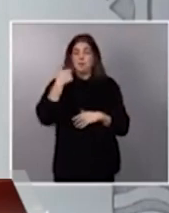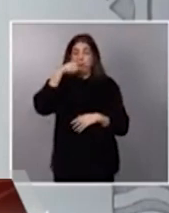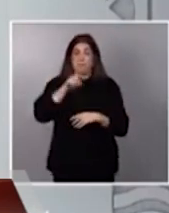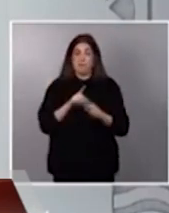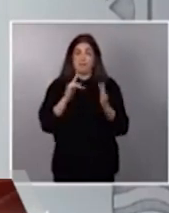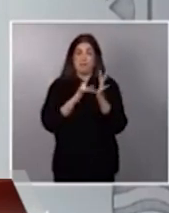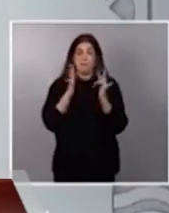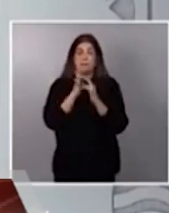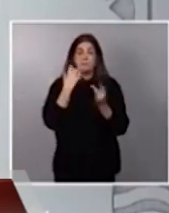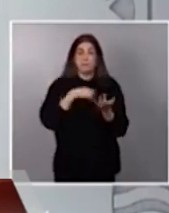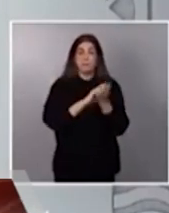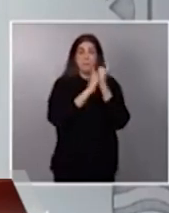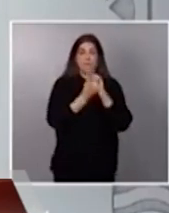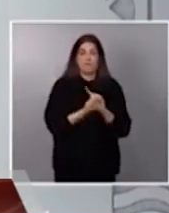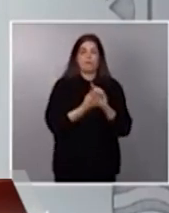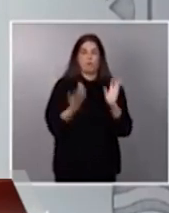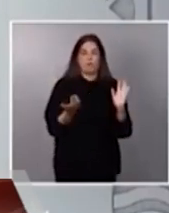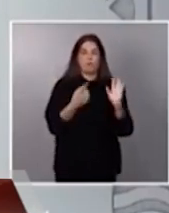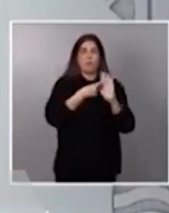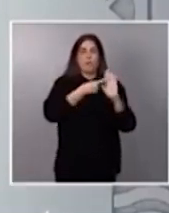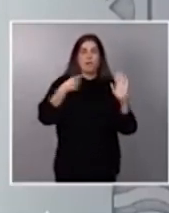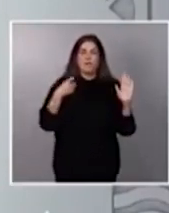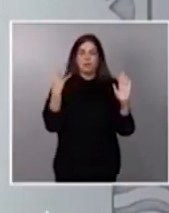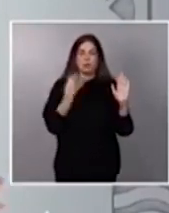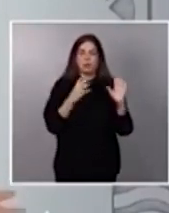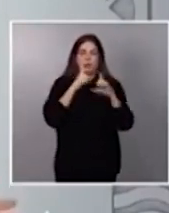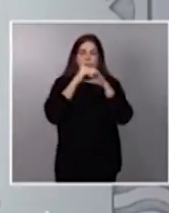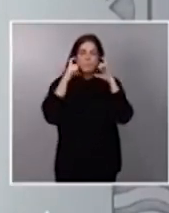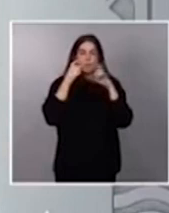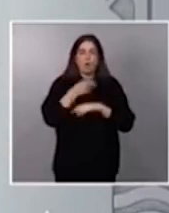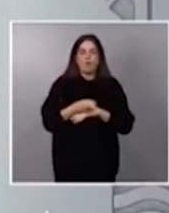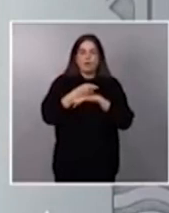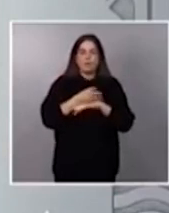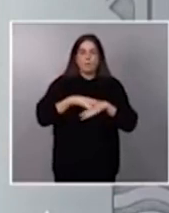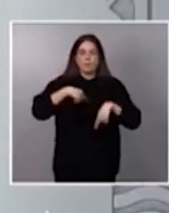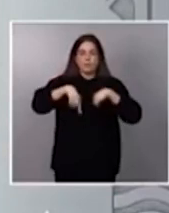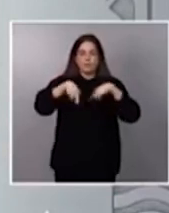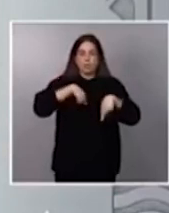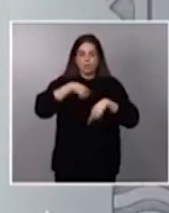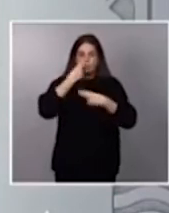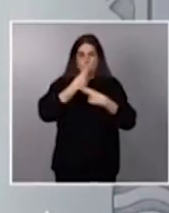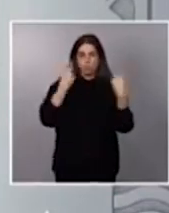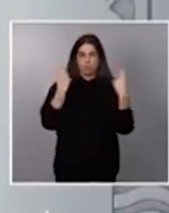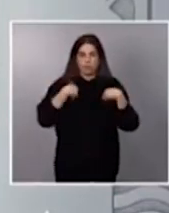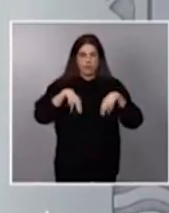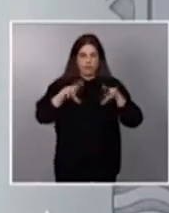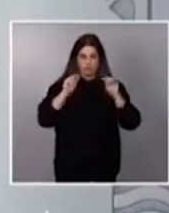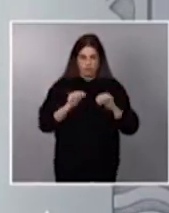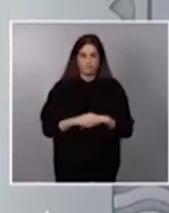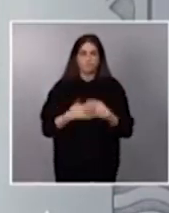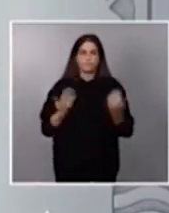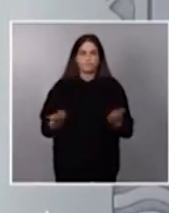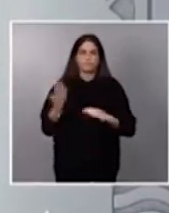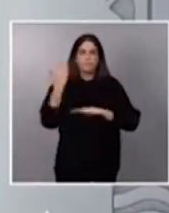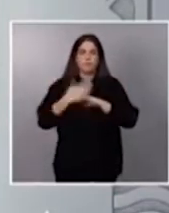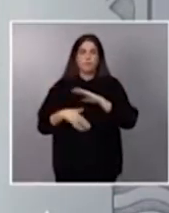mascarillas, eliminando, por tanto, el uso obligatorio de los transportes públicos. Por tanto, queda limitada la obligatoriedad del